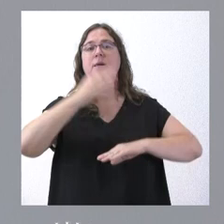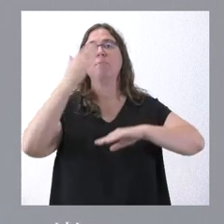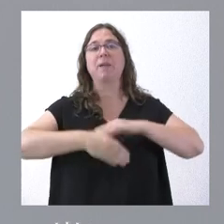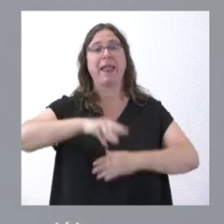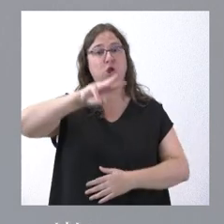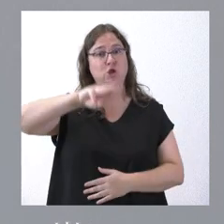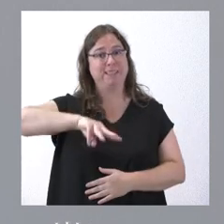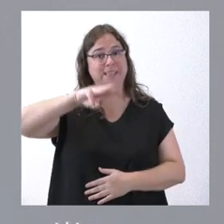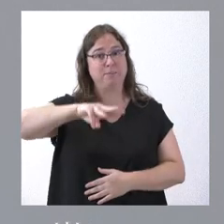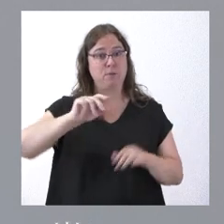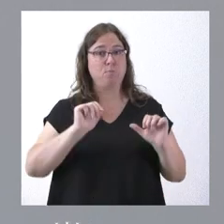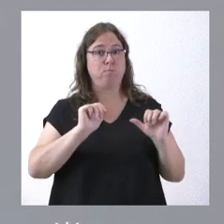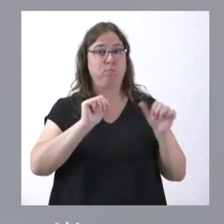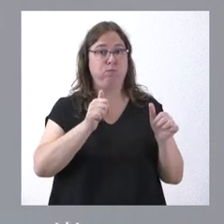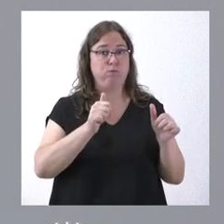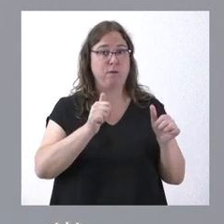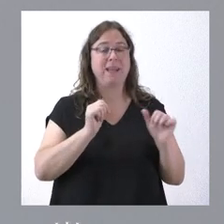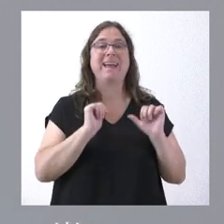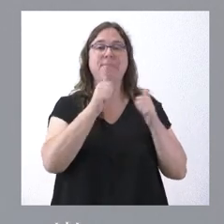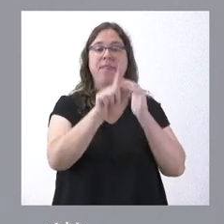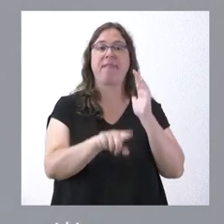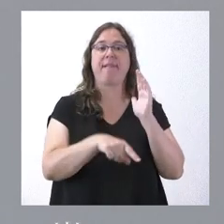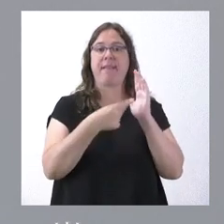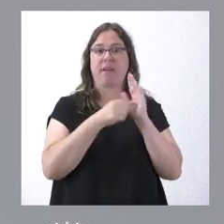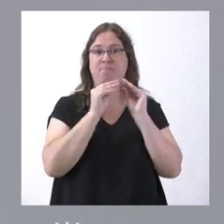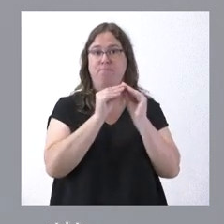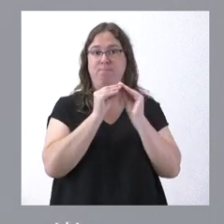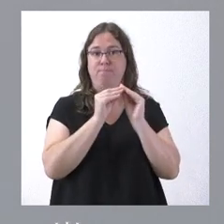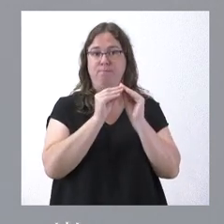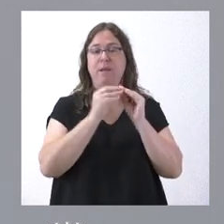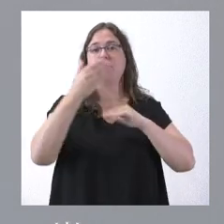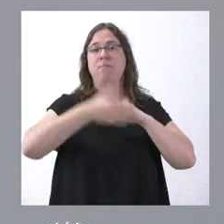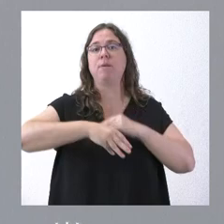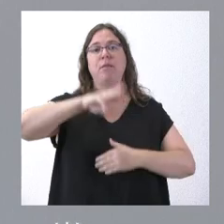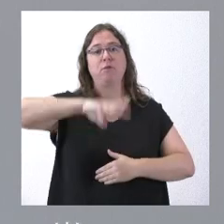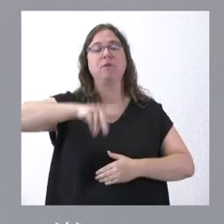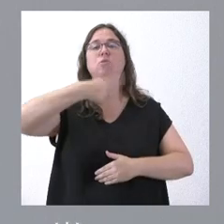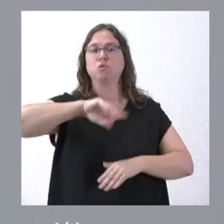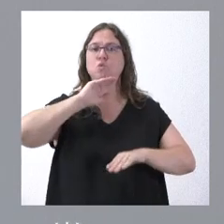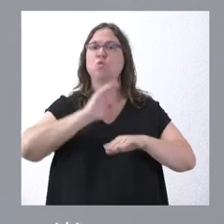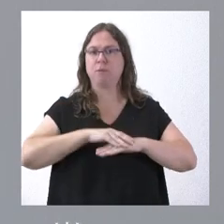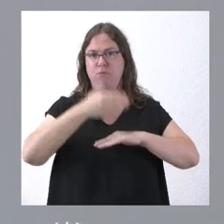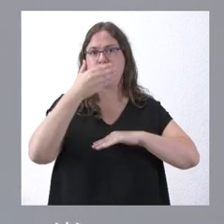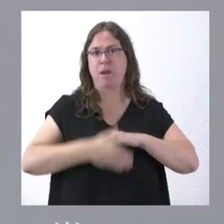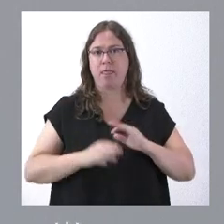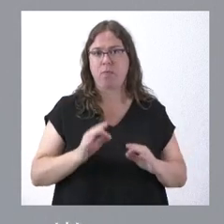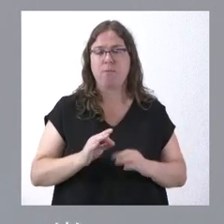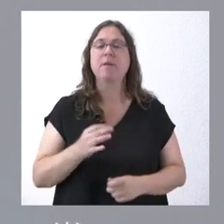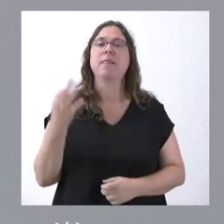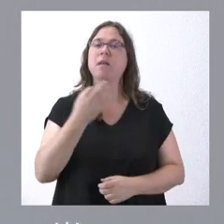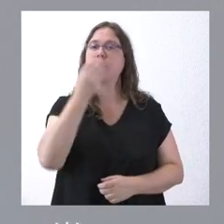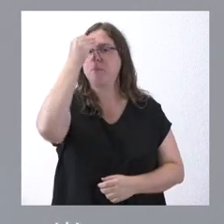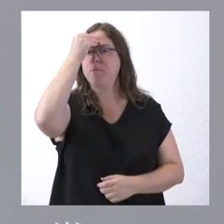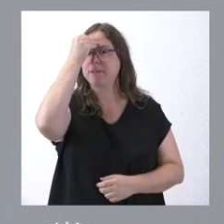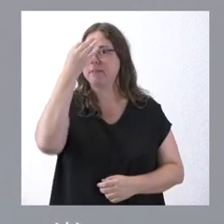el momento inicial de entrada en vigor de esa ley de amnistía, nosotros cumpliremos ese plazo y hay que pensar